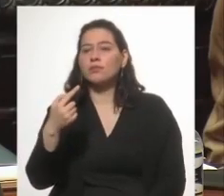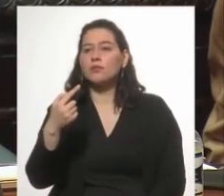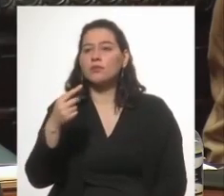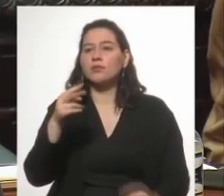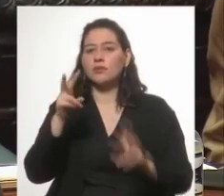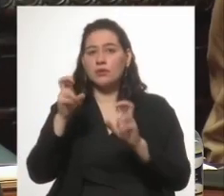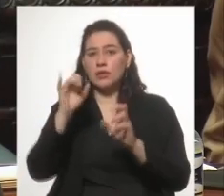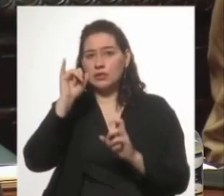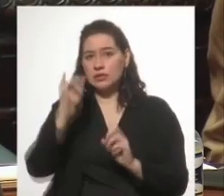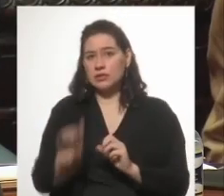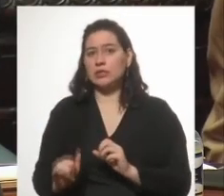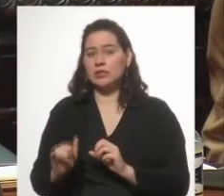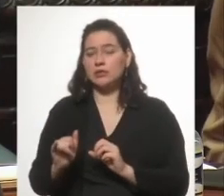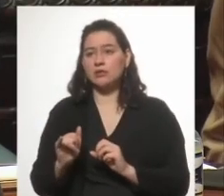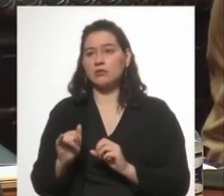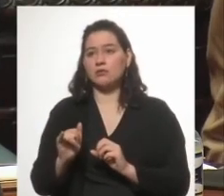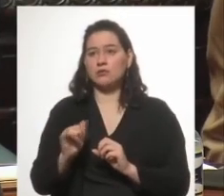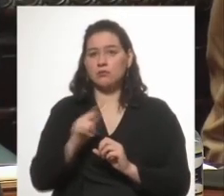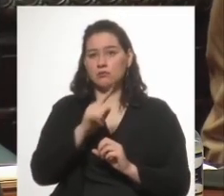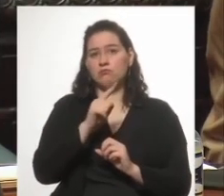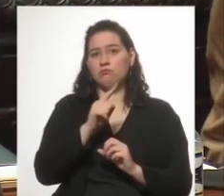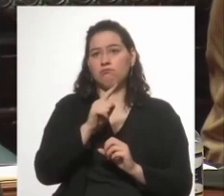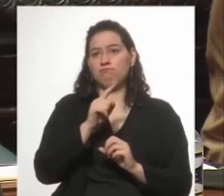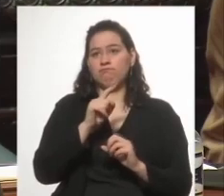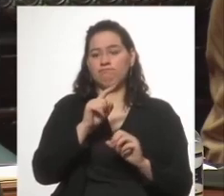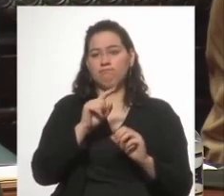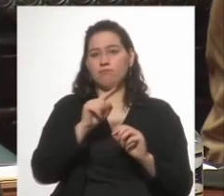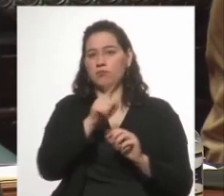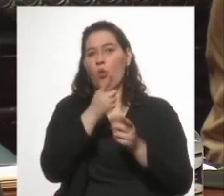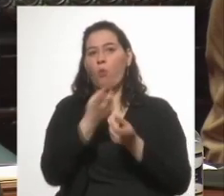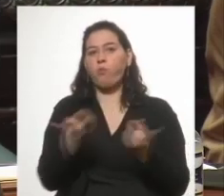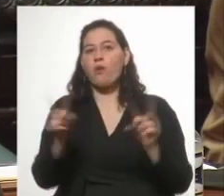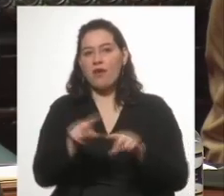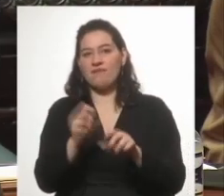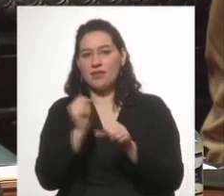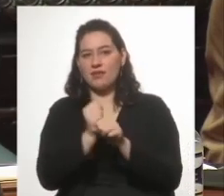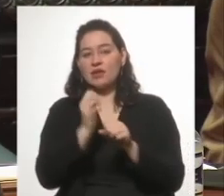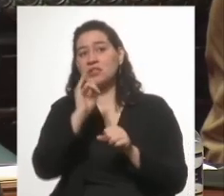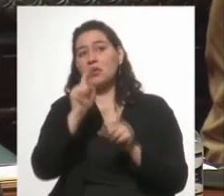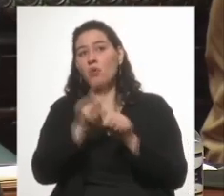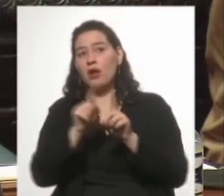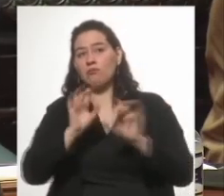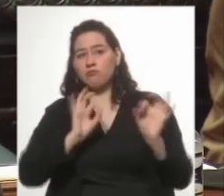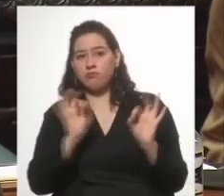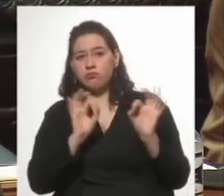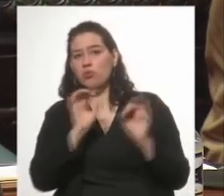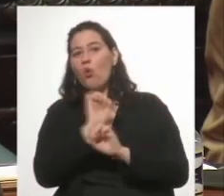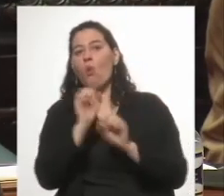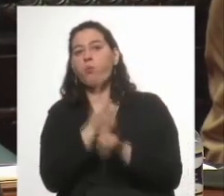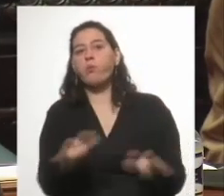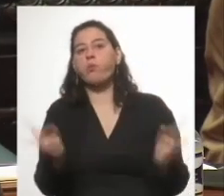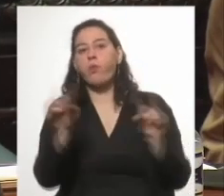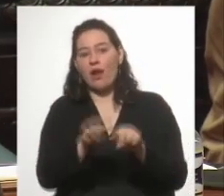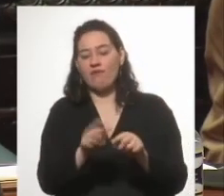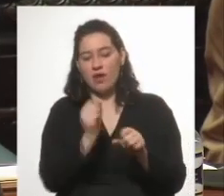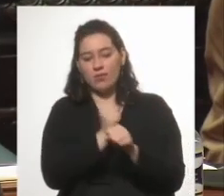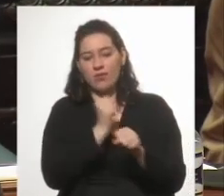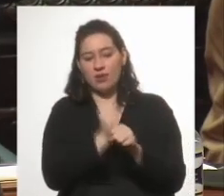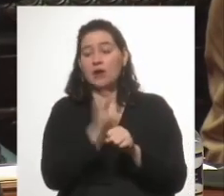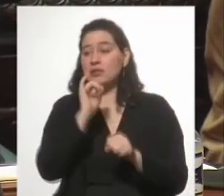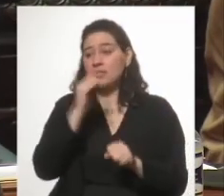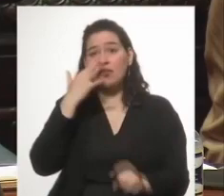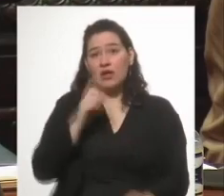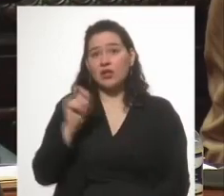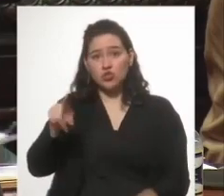de ser absuelto, yo no iba a volver a este cuerpo porque no iban a estar los votos. Es cierto, sí, que desde su partido se